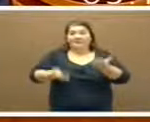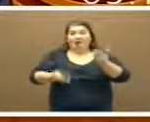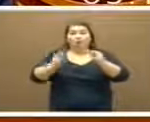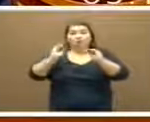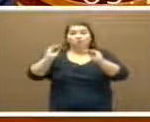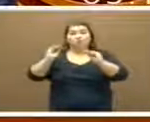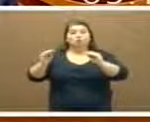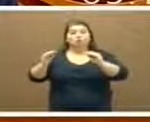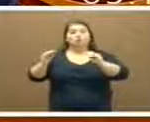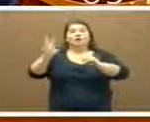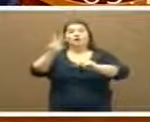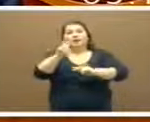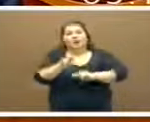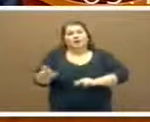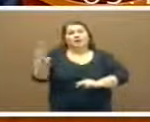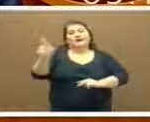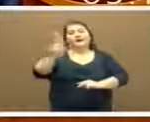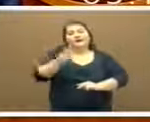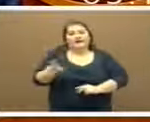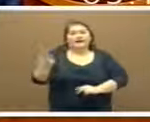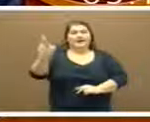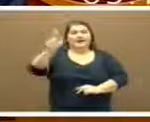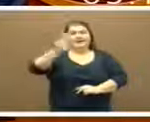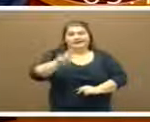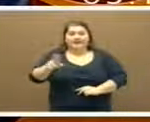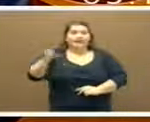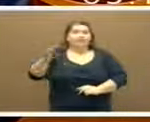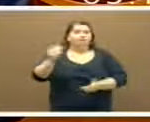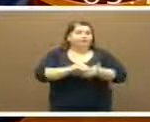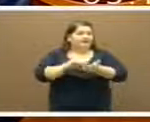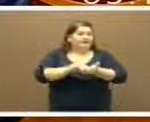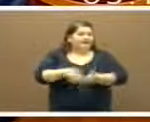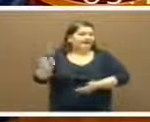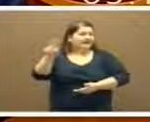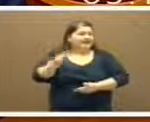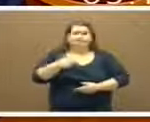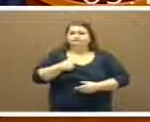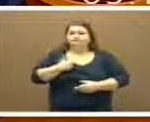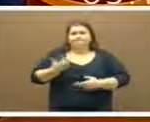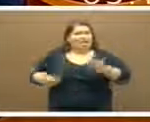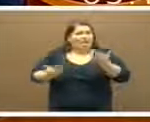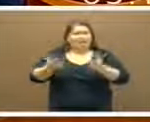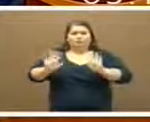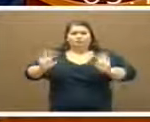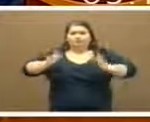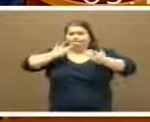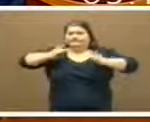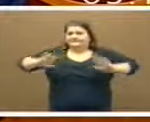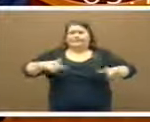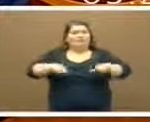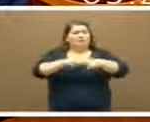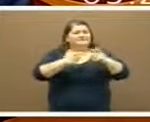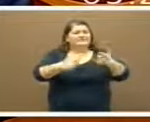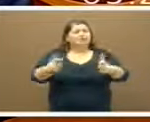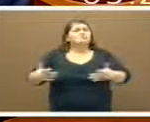No valoro sus estribillos que permanentemente y machaconamente repiten uno tras otro, independientemente de que sea la sesión que sea.